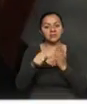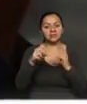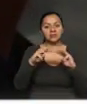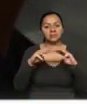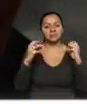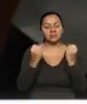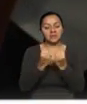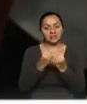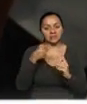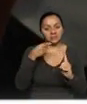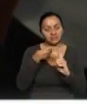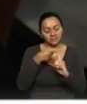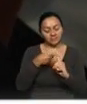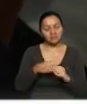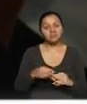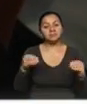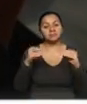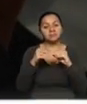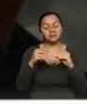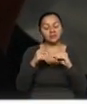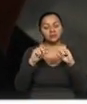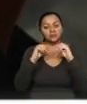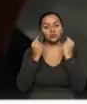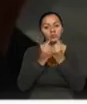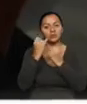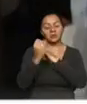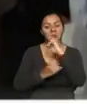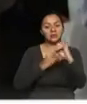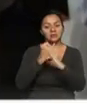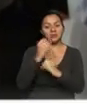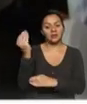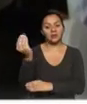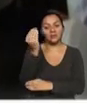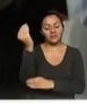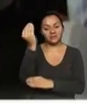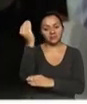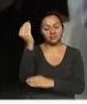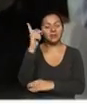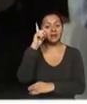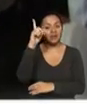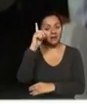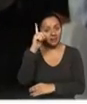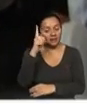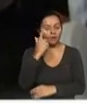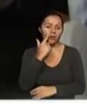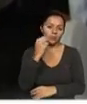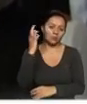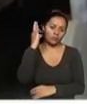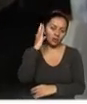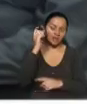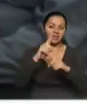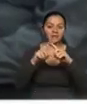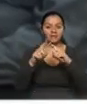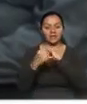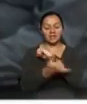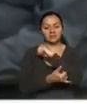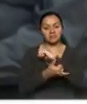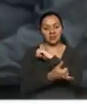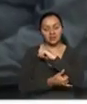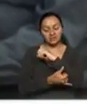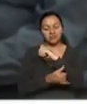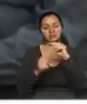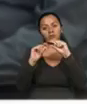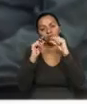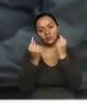Inclusión Económica y Social y el Organismo Internacional de la Juventud. Líderes y lideresas de distintas nacionalidades,